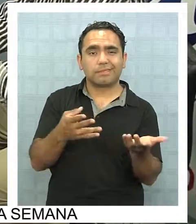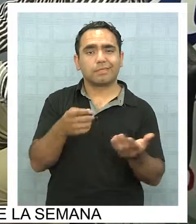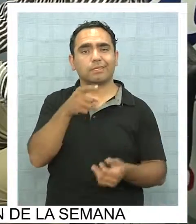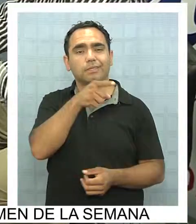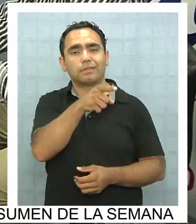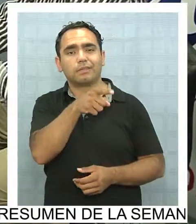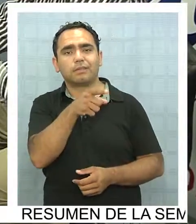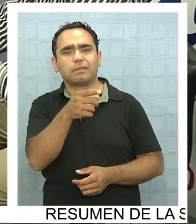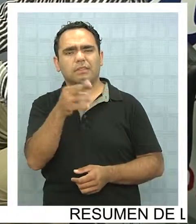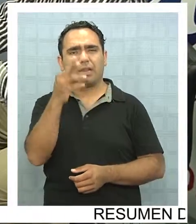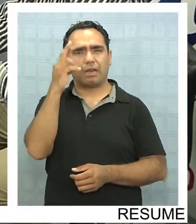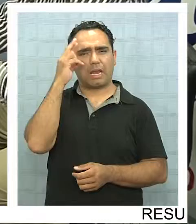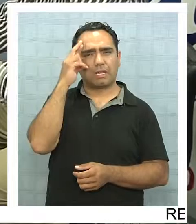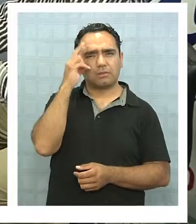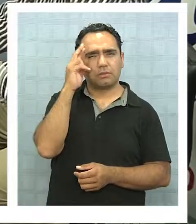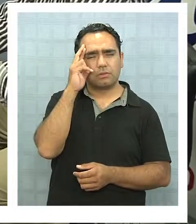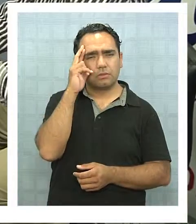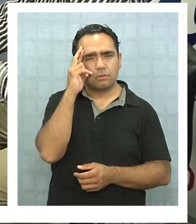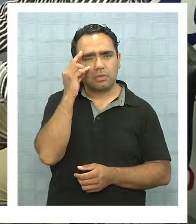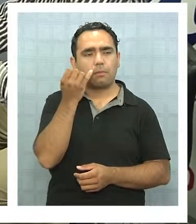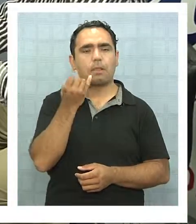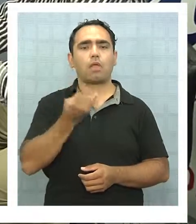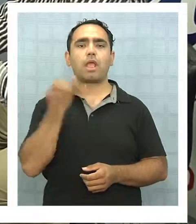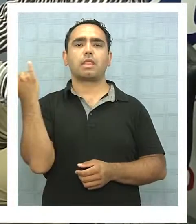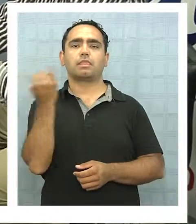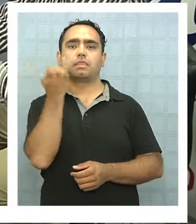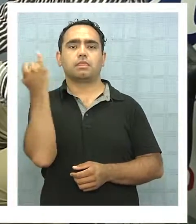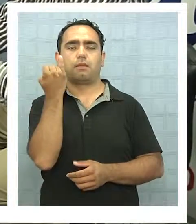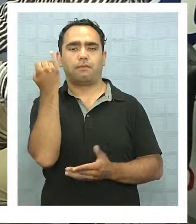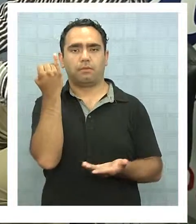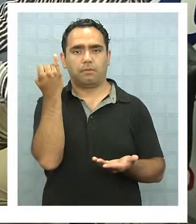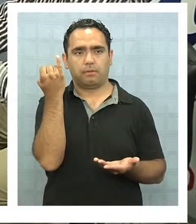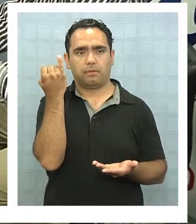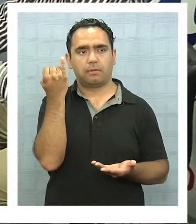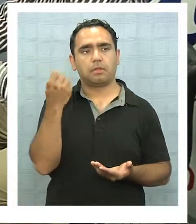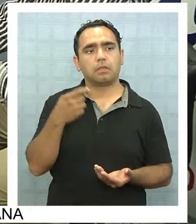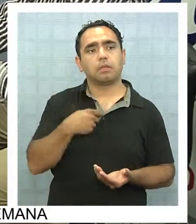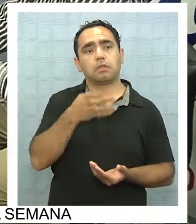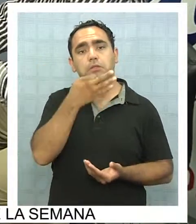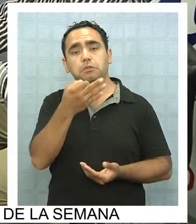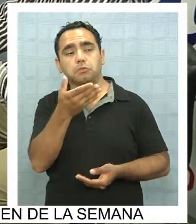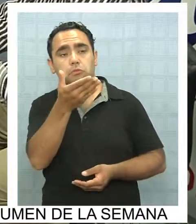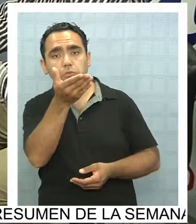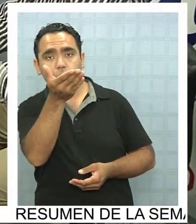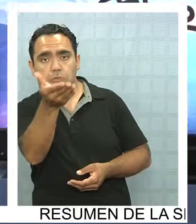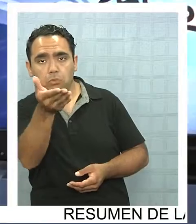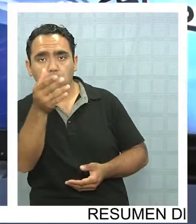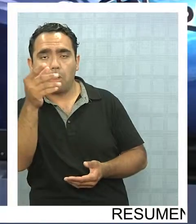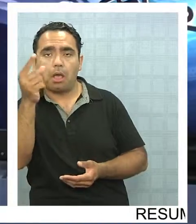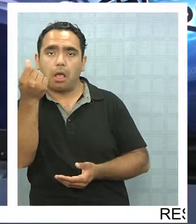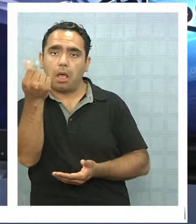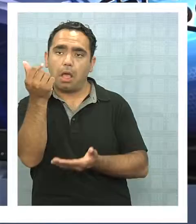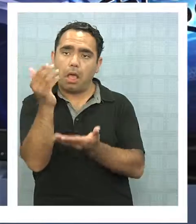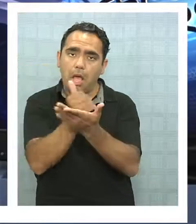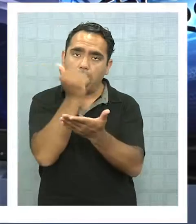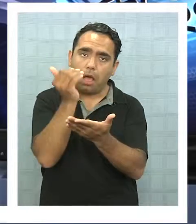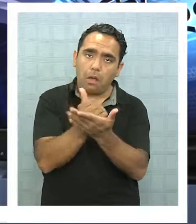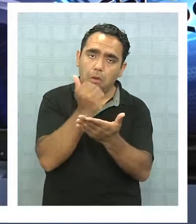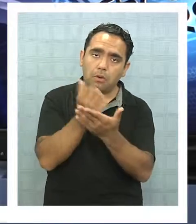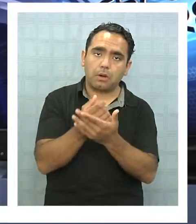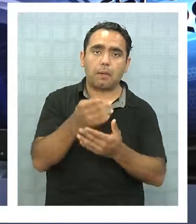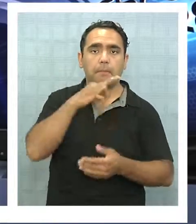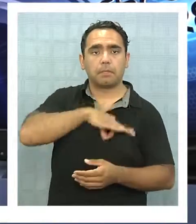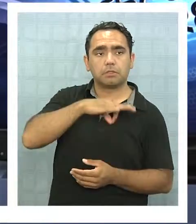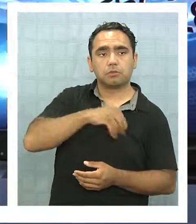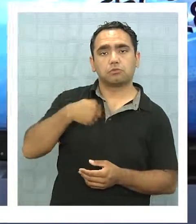ellos hacen un razonamiento desde el punto de vista individual. Dicen, si usted ahorra para su pensión, yo